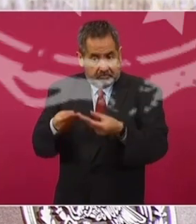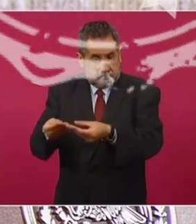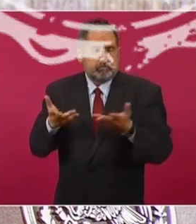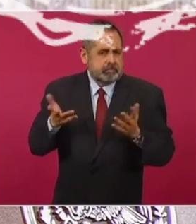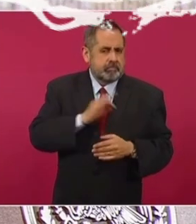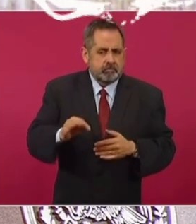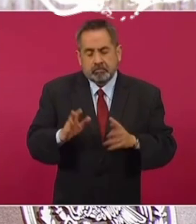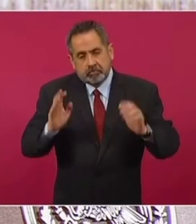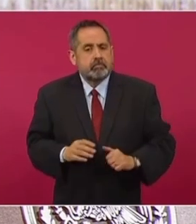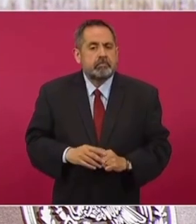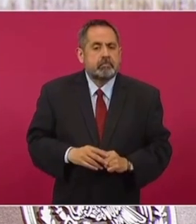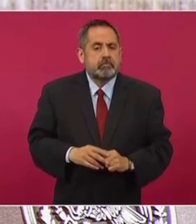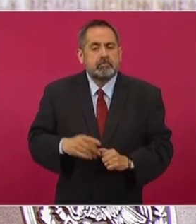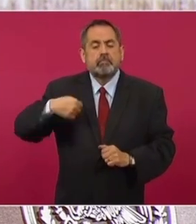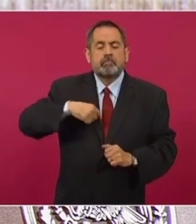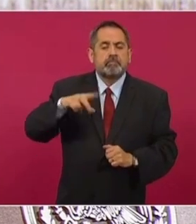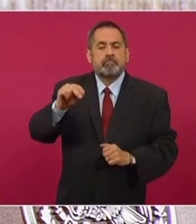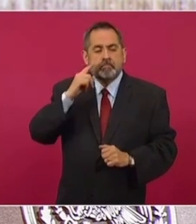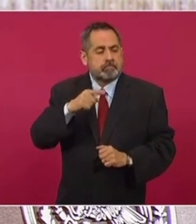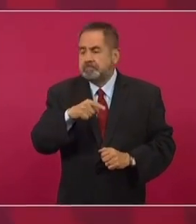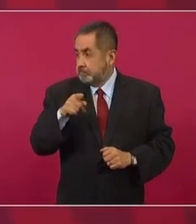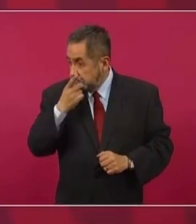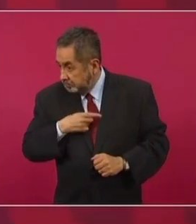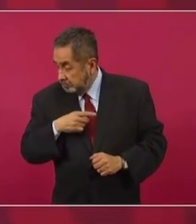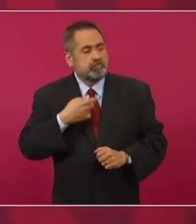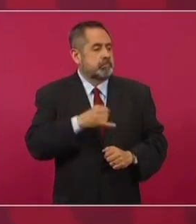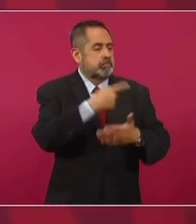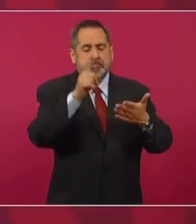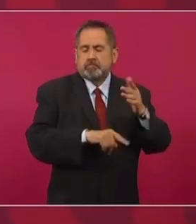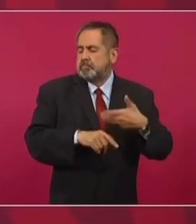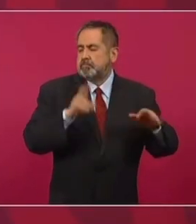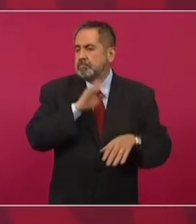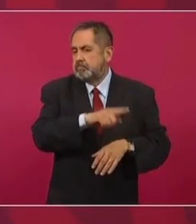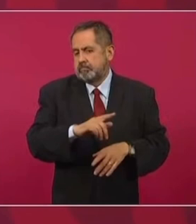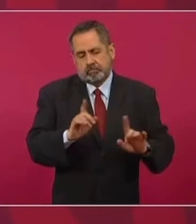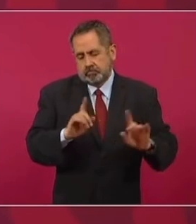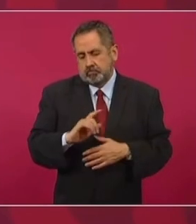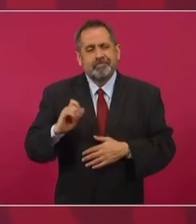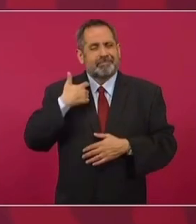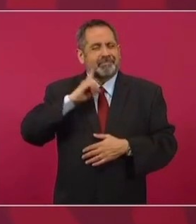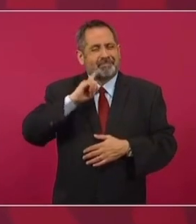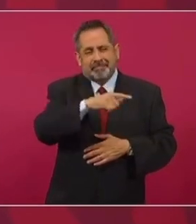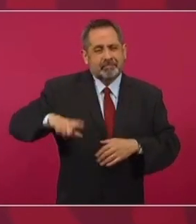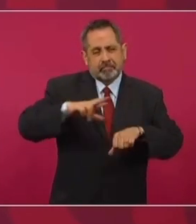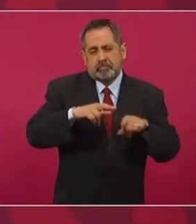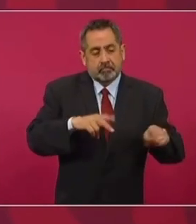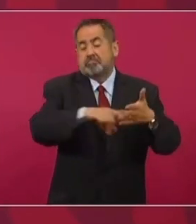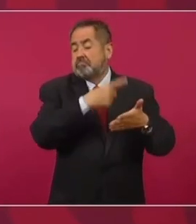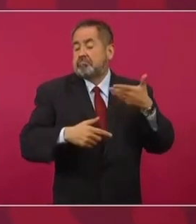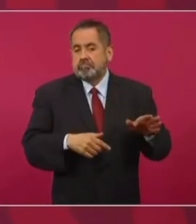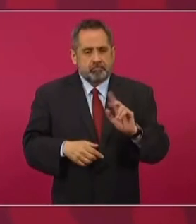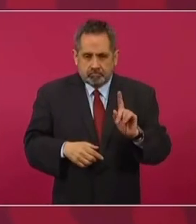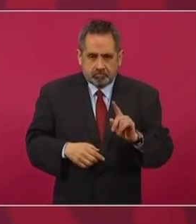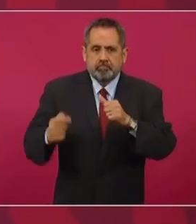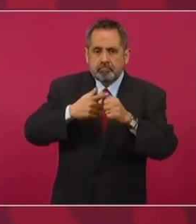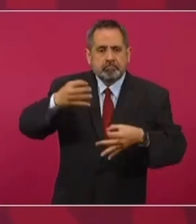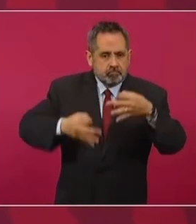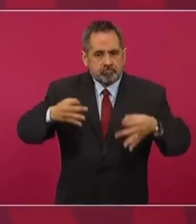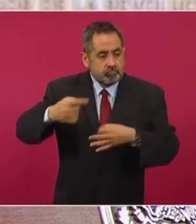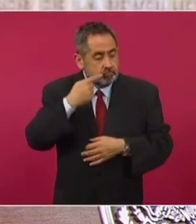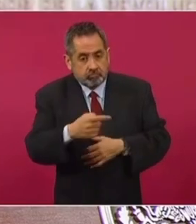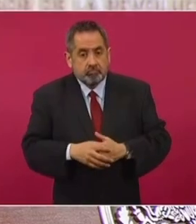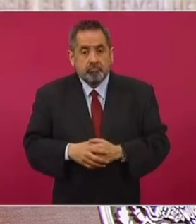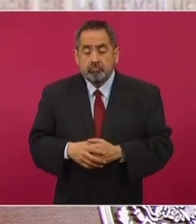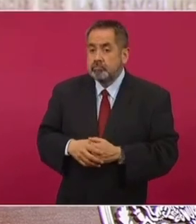Entonces, no podemos nosotros descalificar a la exgobernadora de Sonora. Tendría que ser un proceso judicial